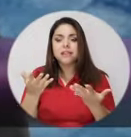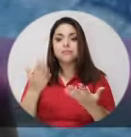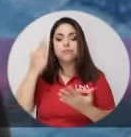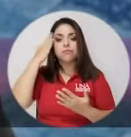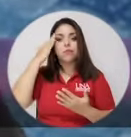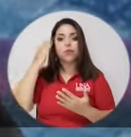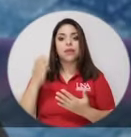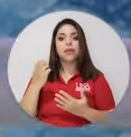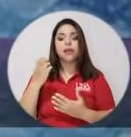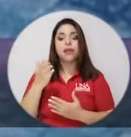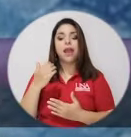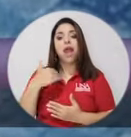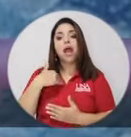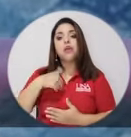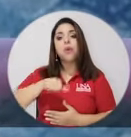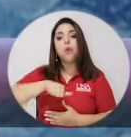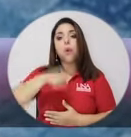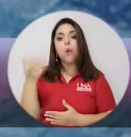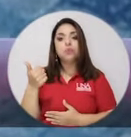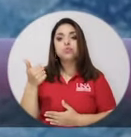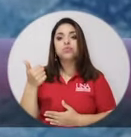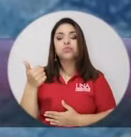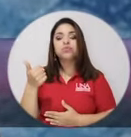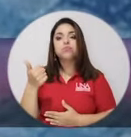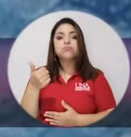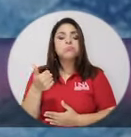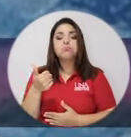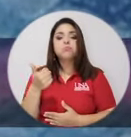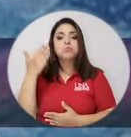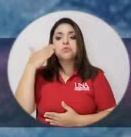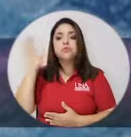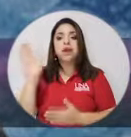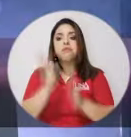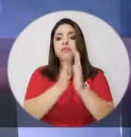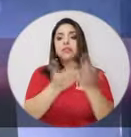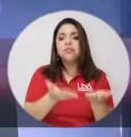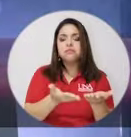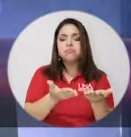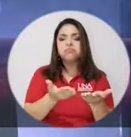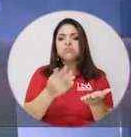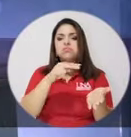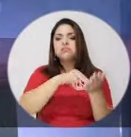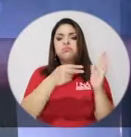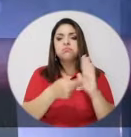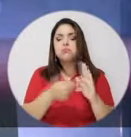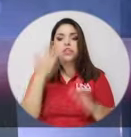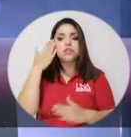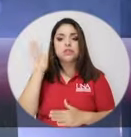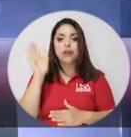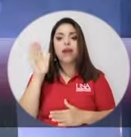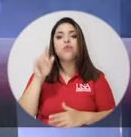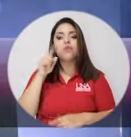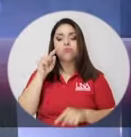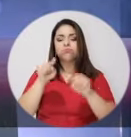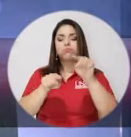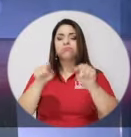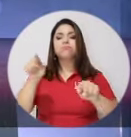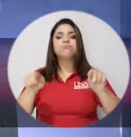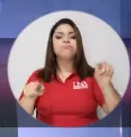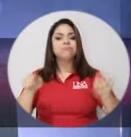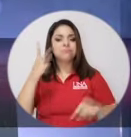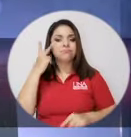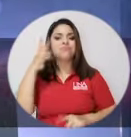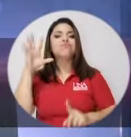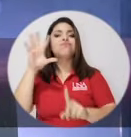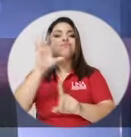gesto, están dispuestos a aquello porque saben de qué se trata, mientras hay otros que siguen jugando y no sé qué, porque no saben de qué se